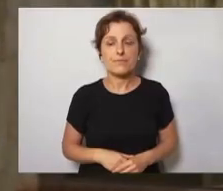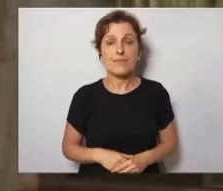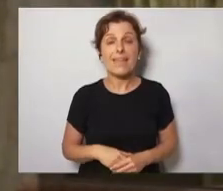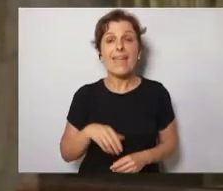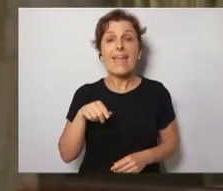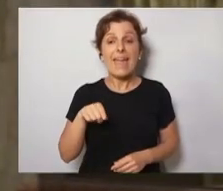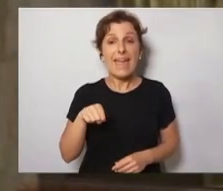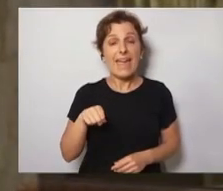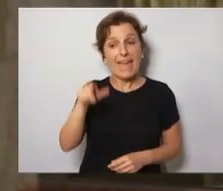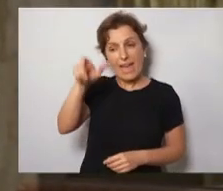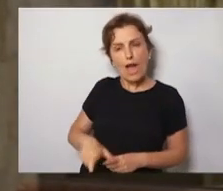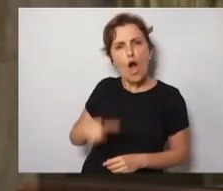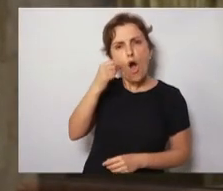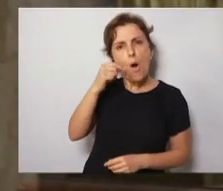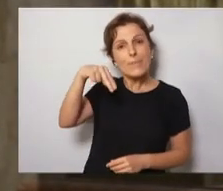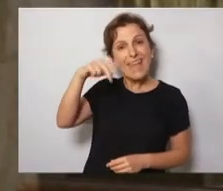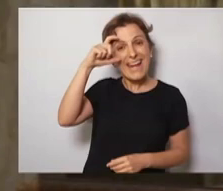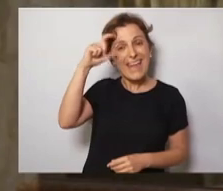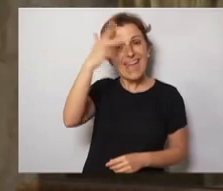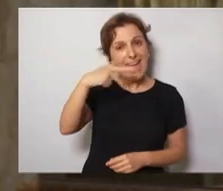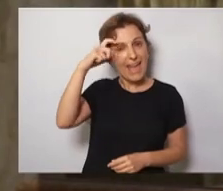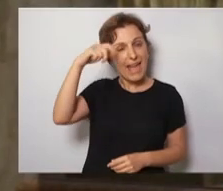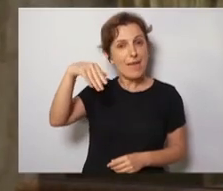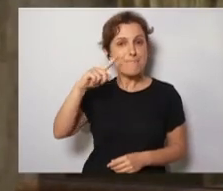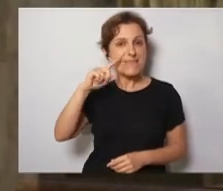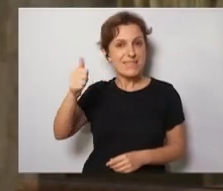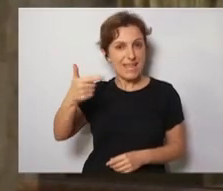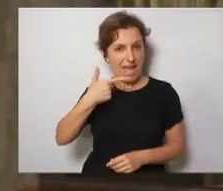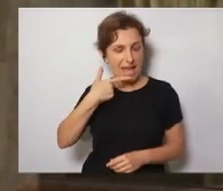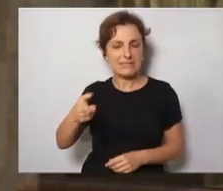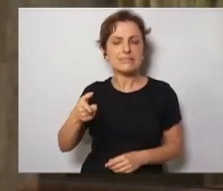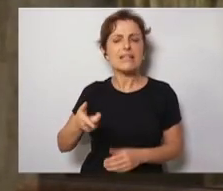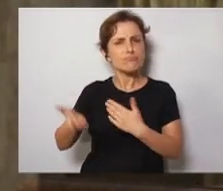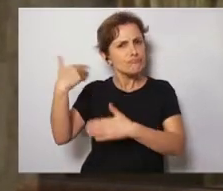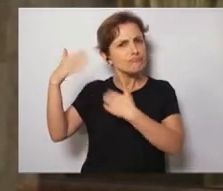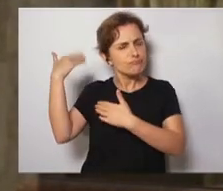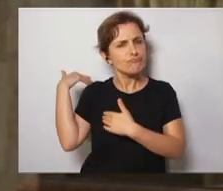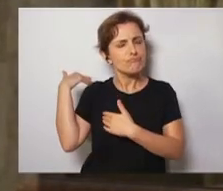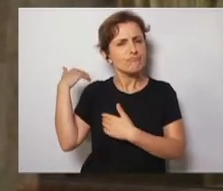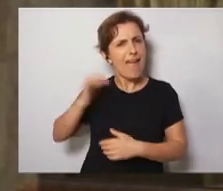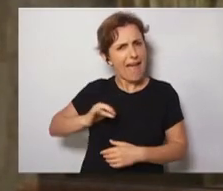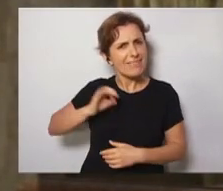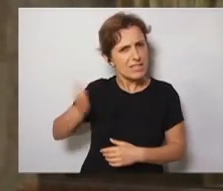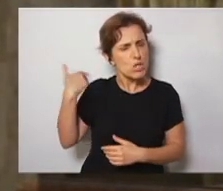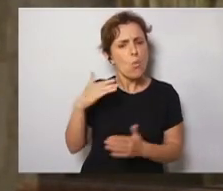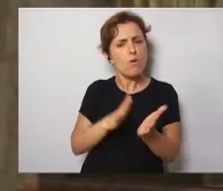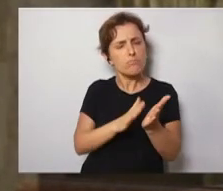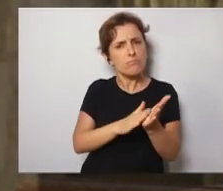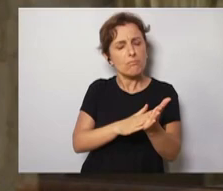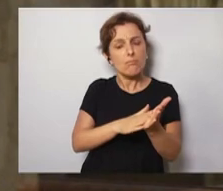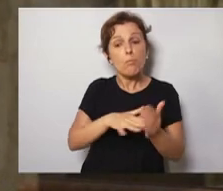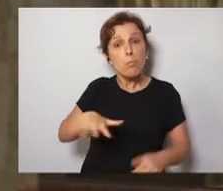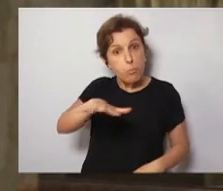según nos relata nehemías dios quiso que ya desde el antiguo testamento el pueblo que